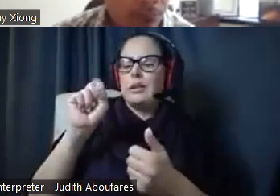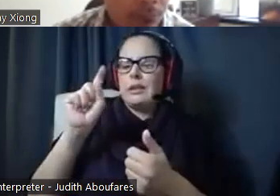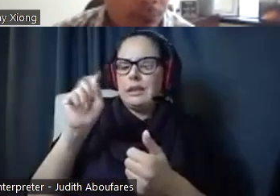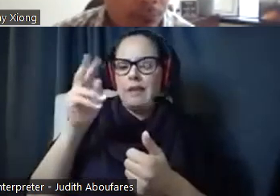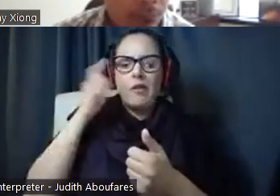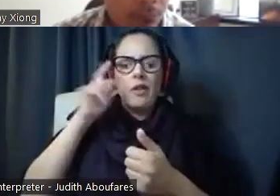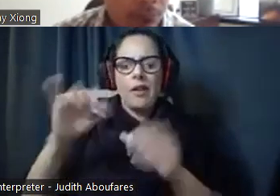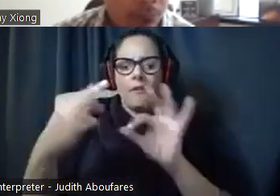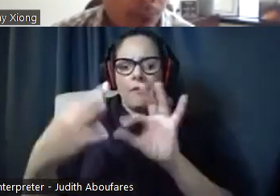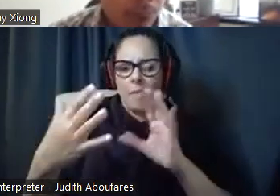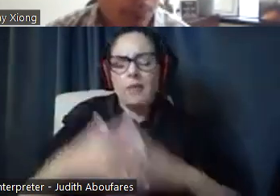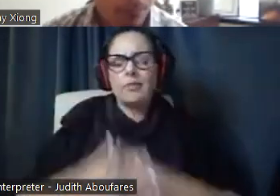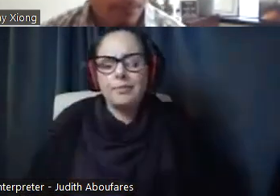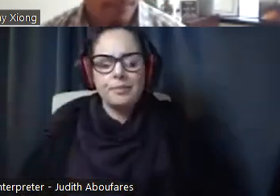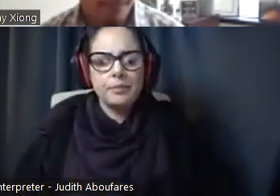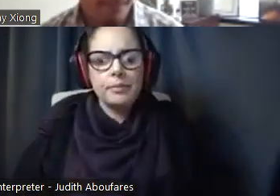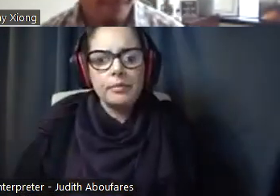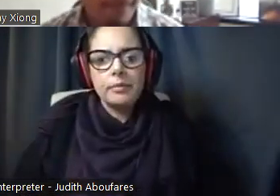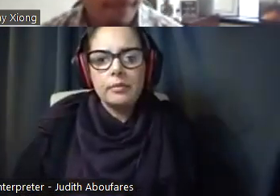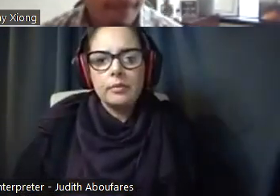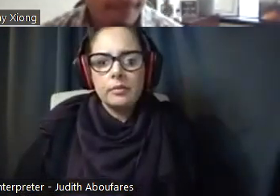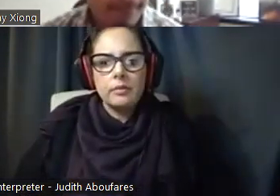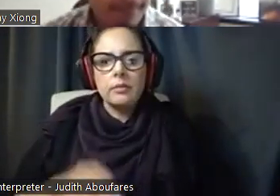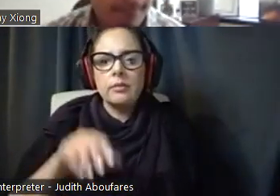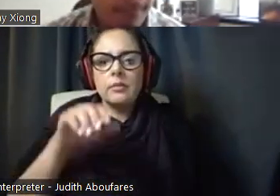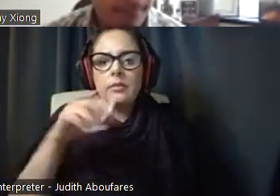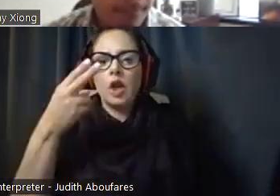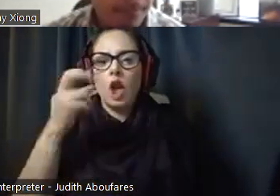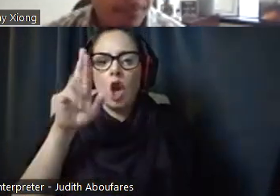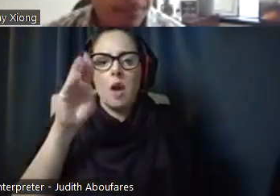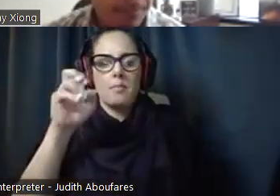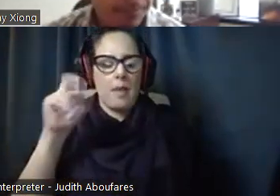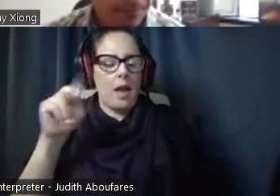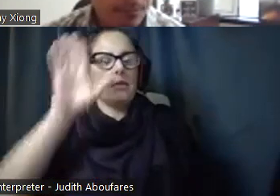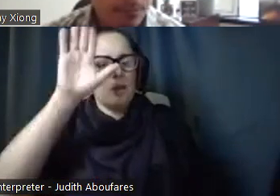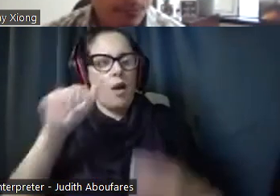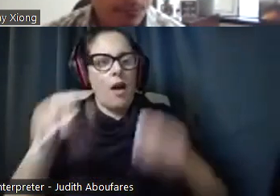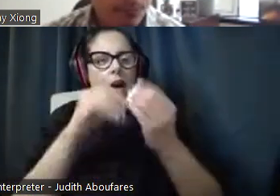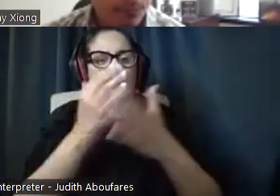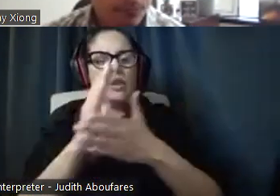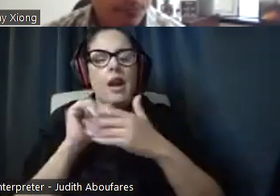gracias, Steve, por su opinión. Y solamente quería mencionar,